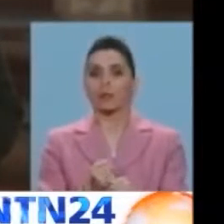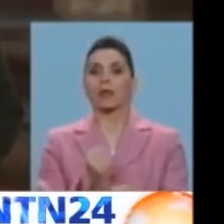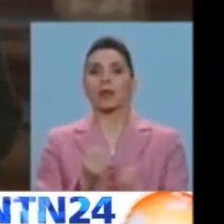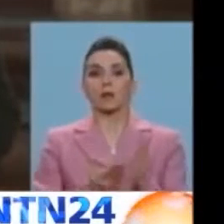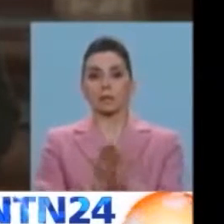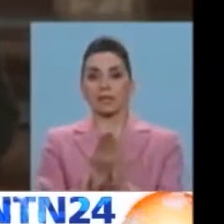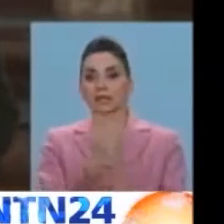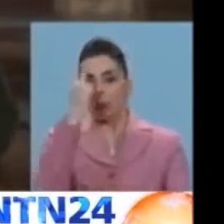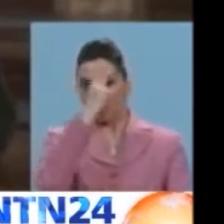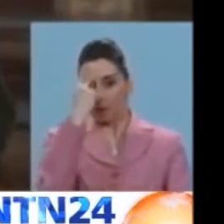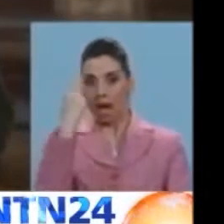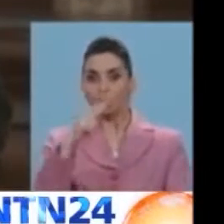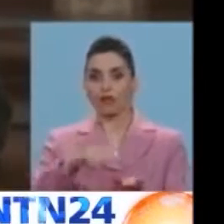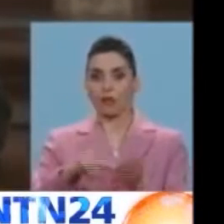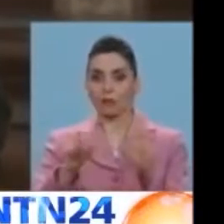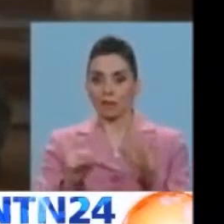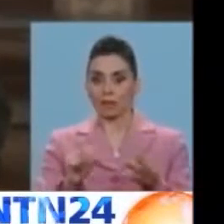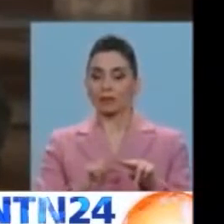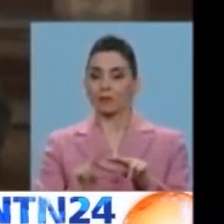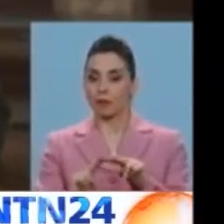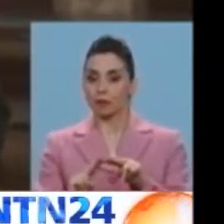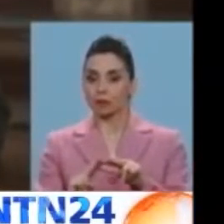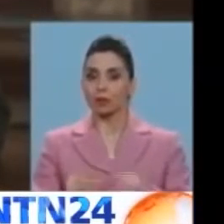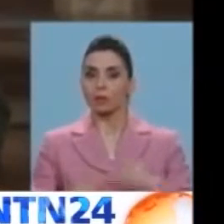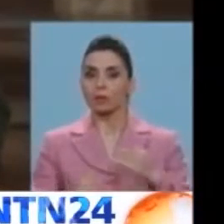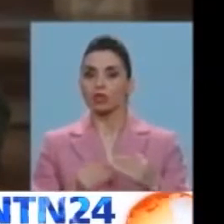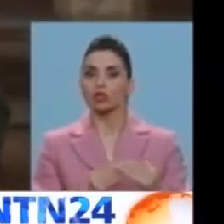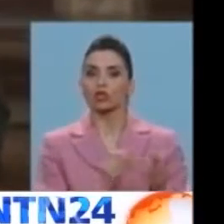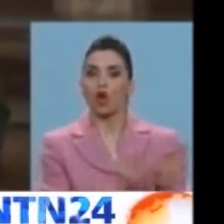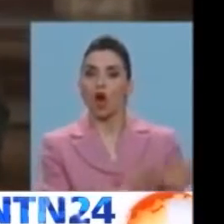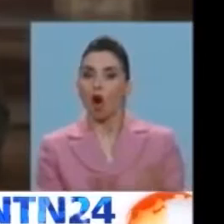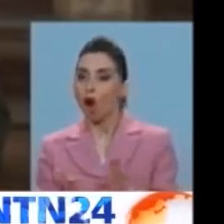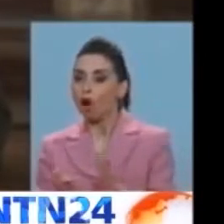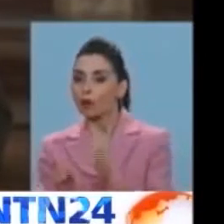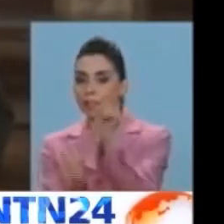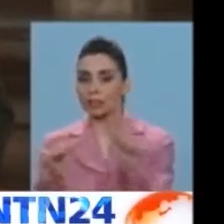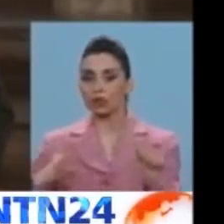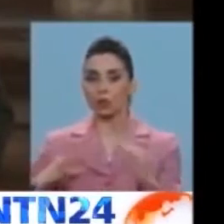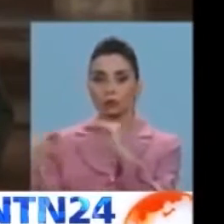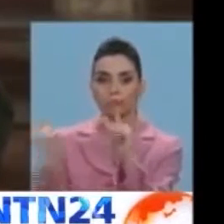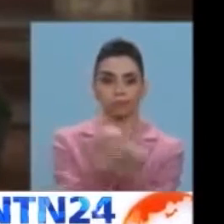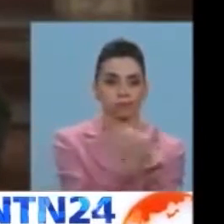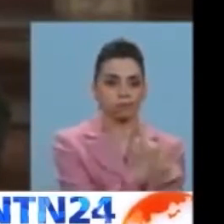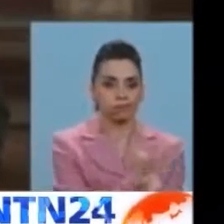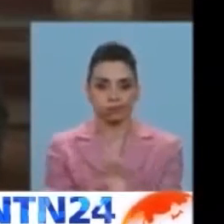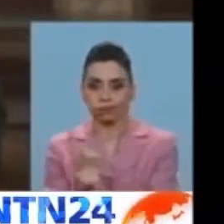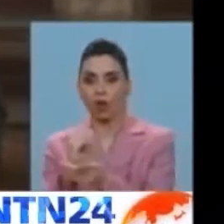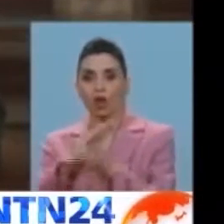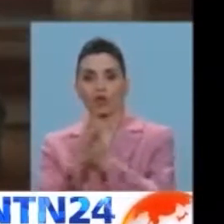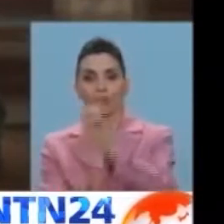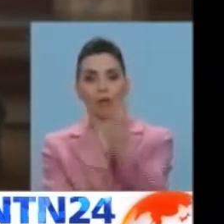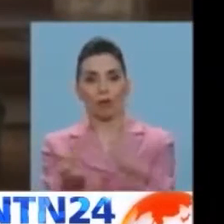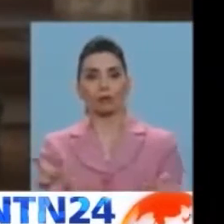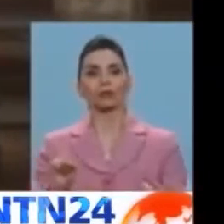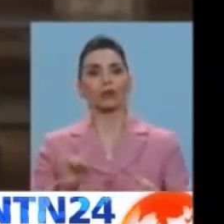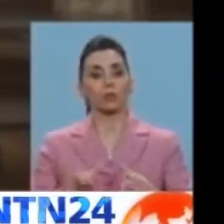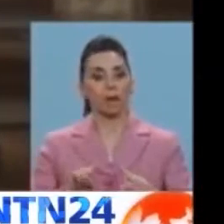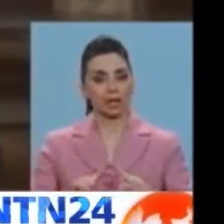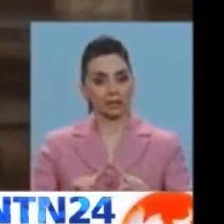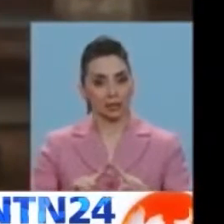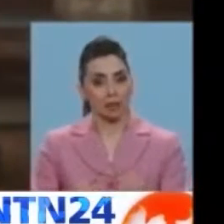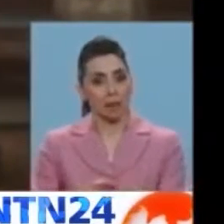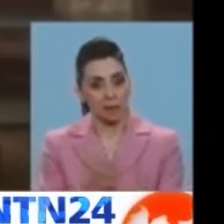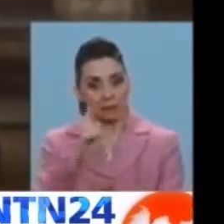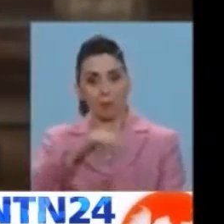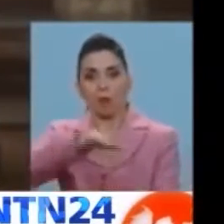de marzo del 2016, realizaremos un proceso ordenado de diálogo ciudadanos donde todos puedan participar.